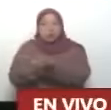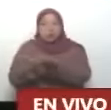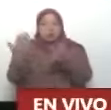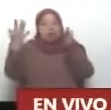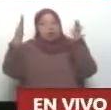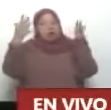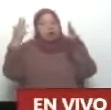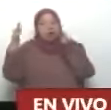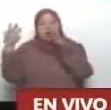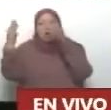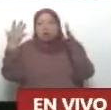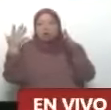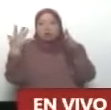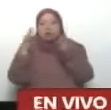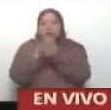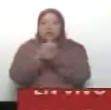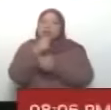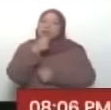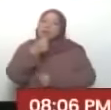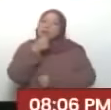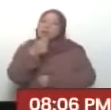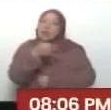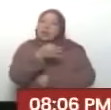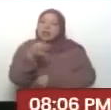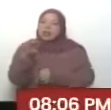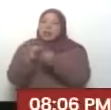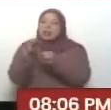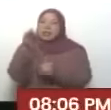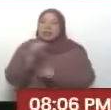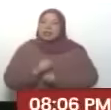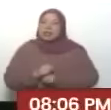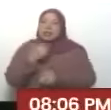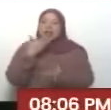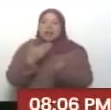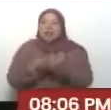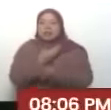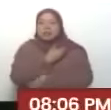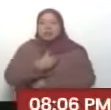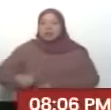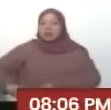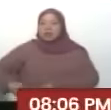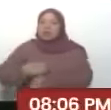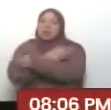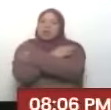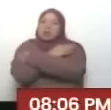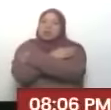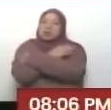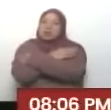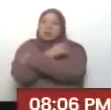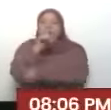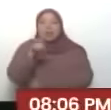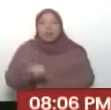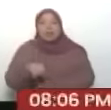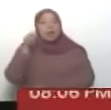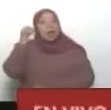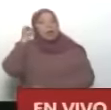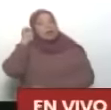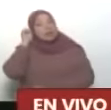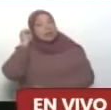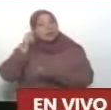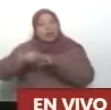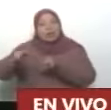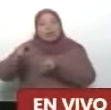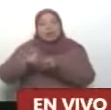Gracias. María Antonieta. Excelente, pues. Gracias, presidente. Te felicito a ti y felicito a María